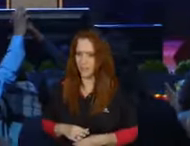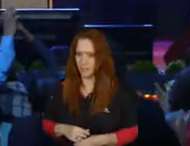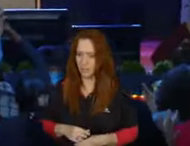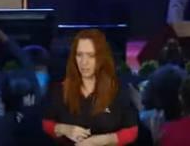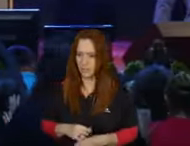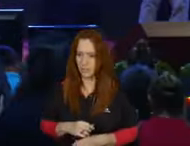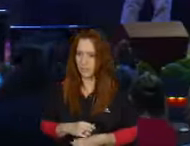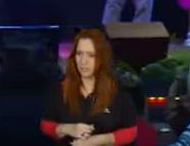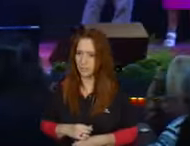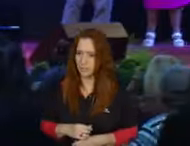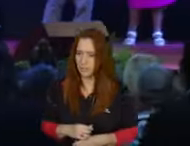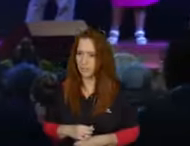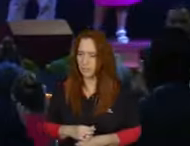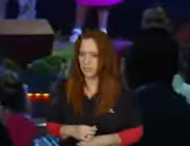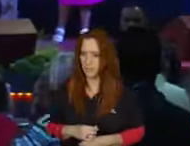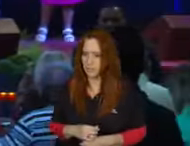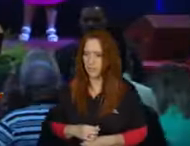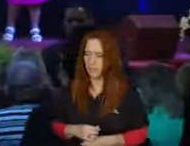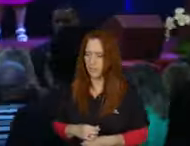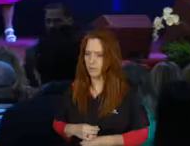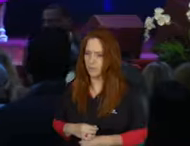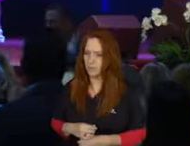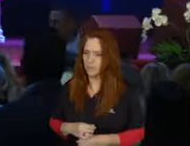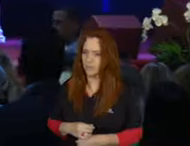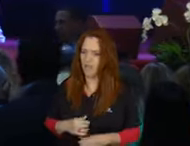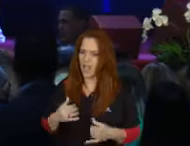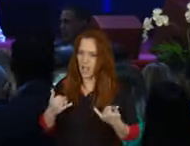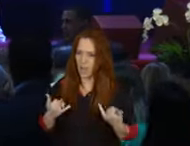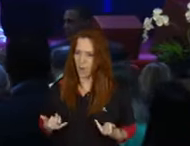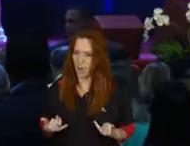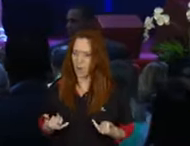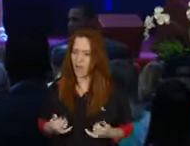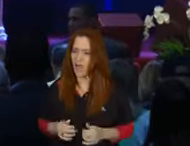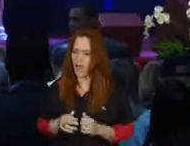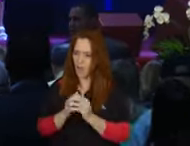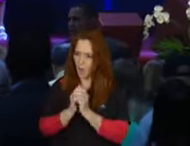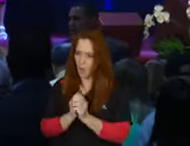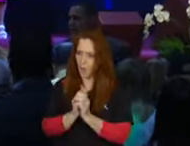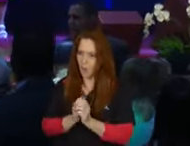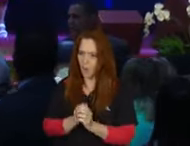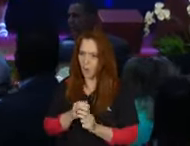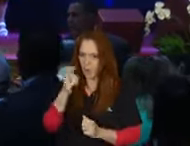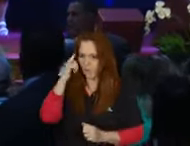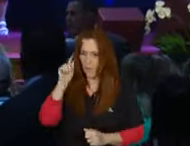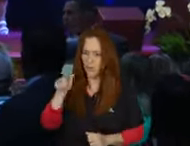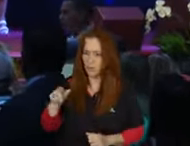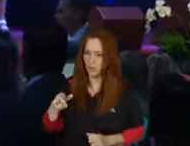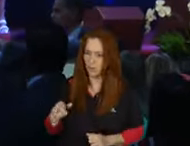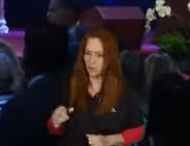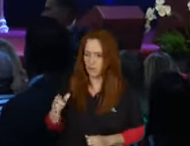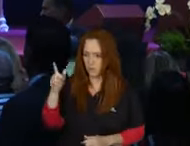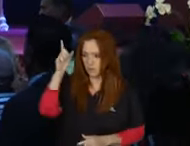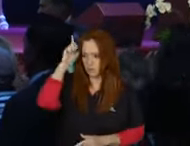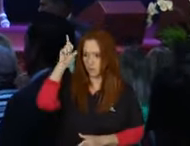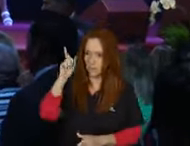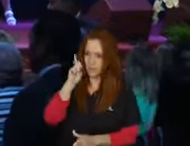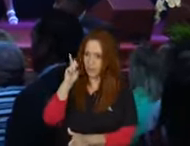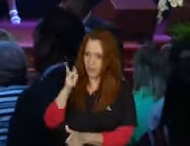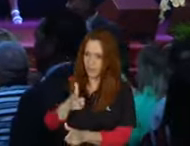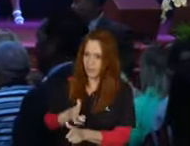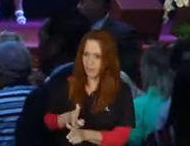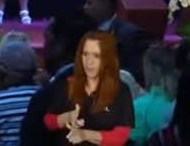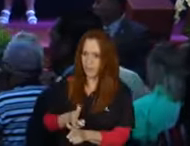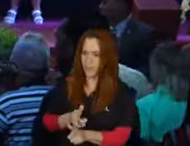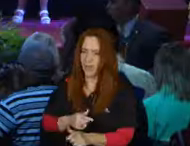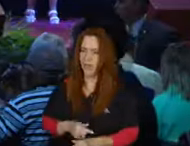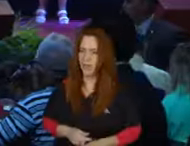Oh, oh, oh, ahora. Ore por su hermano, ahora, ahora. Poder de Dios, poder de Dios, poder de Dios.